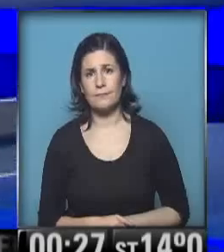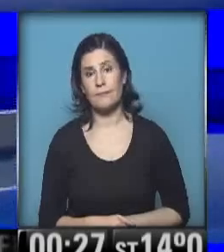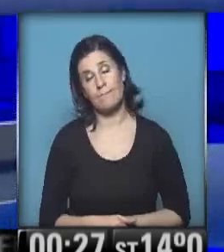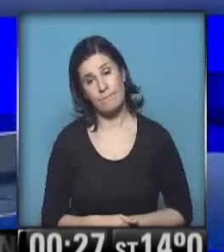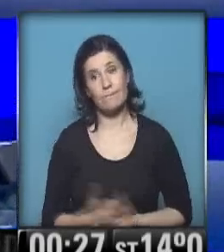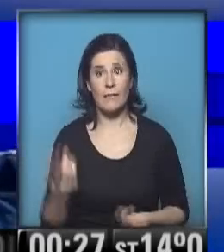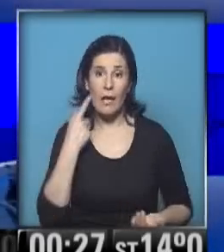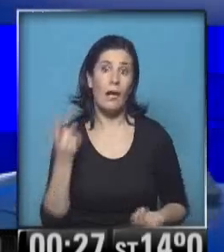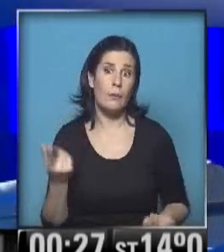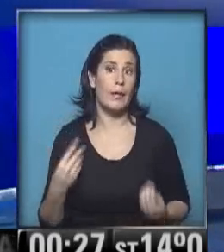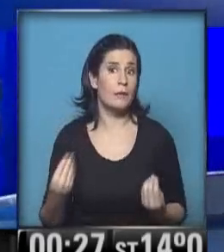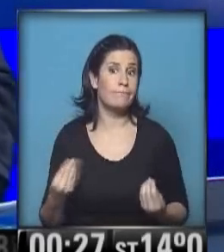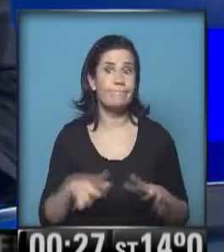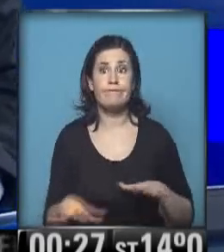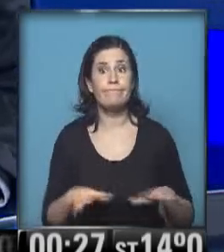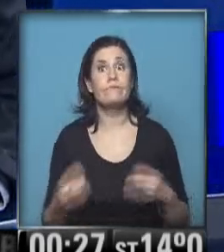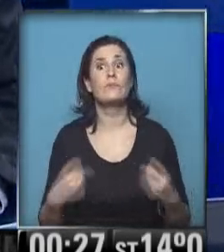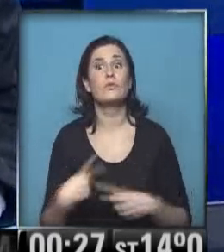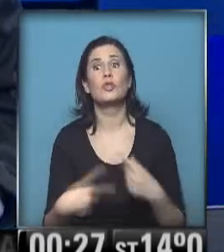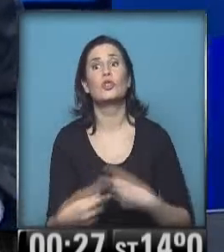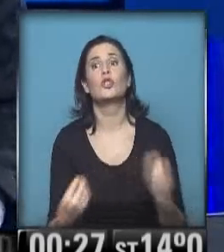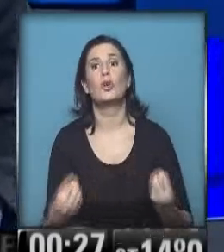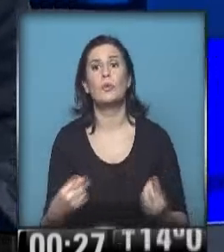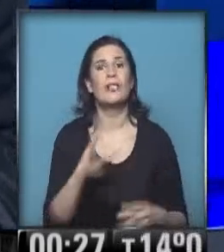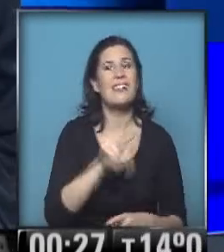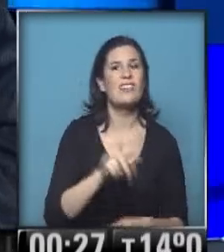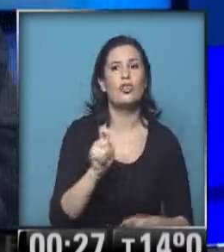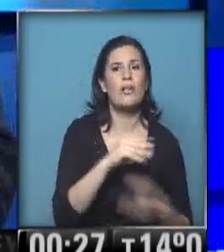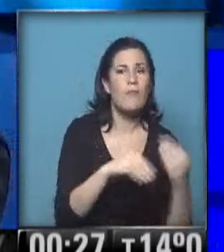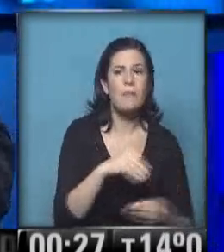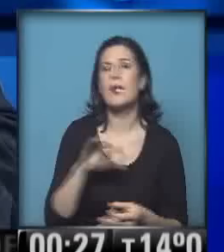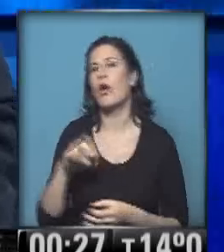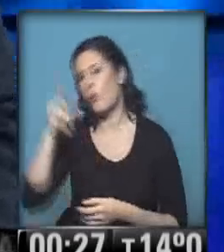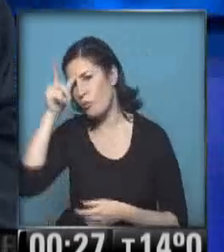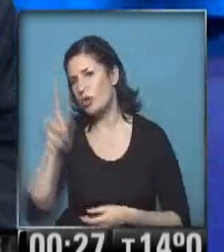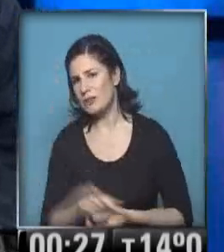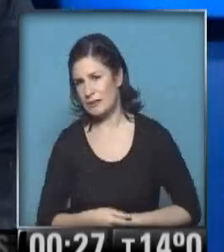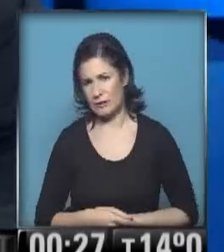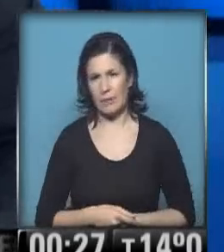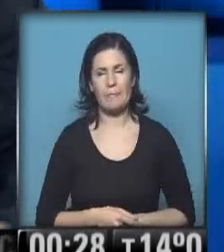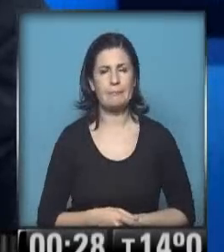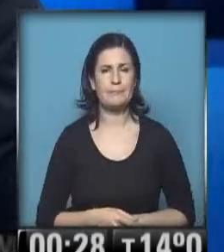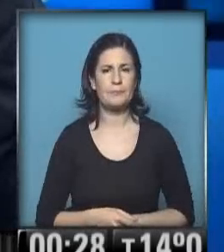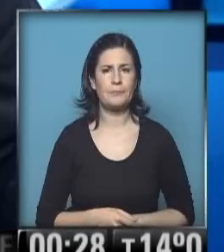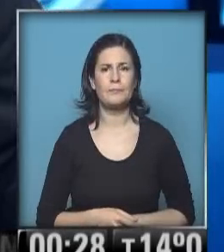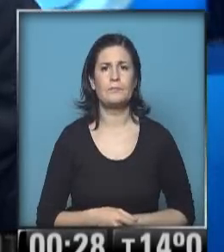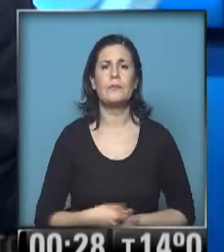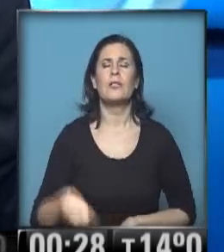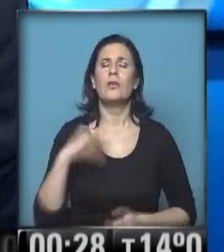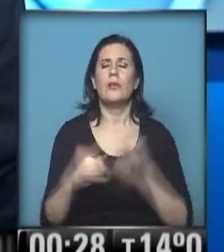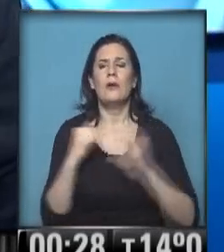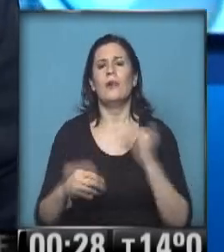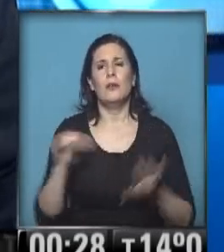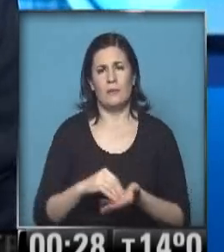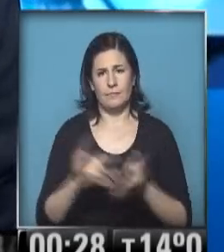Bueno, habrá que ver entonces allí cuál es la verdad, si la versión de los familiares o la versión de la policía. Nosotros tenemos más